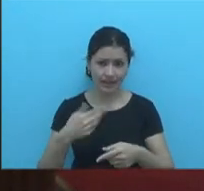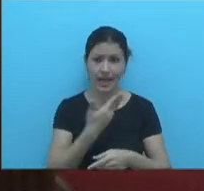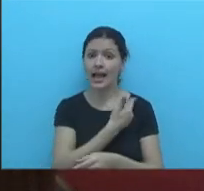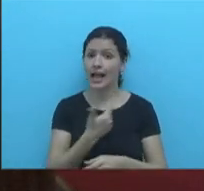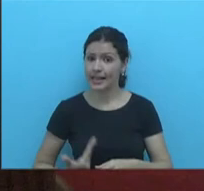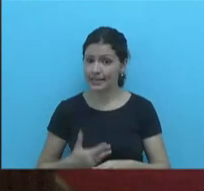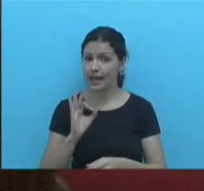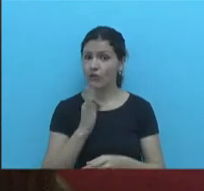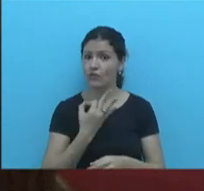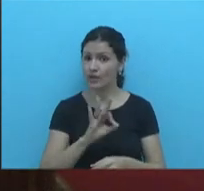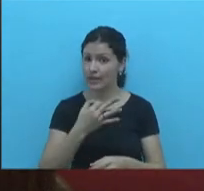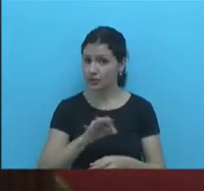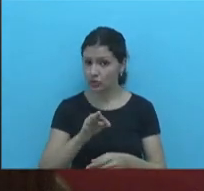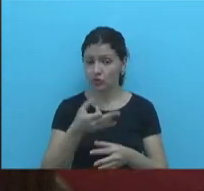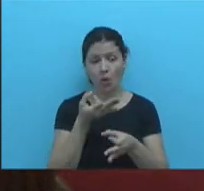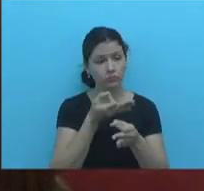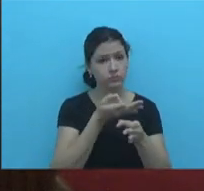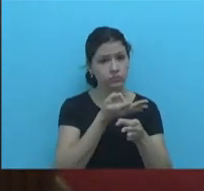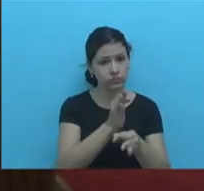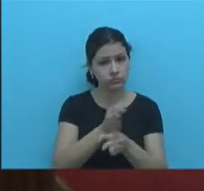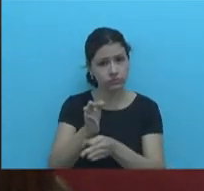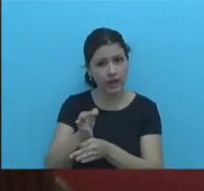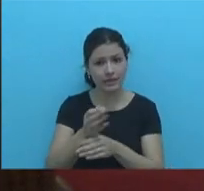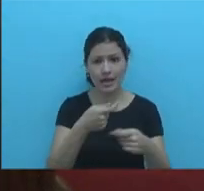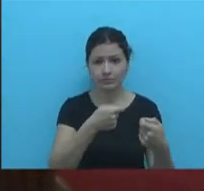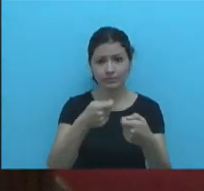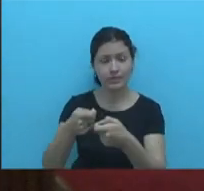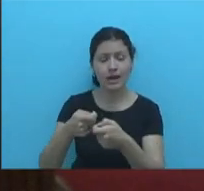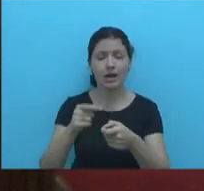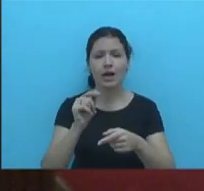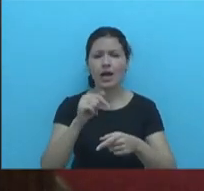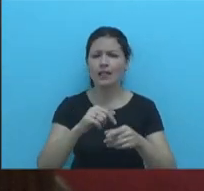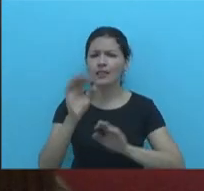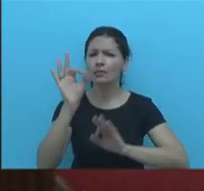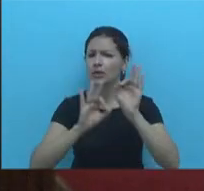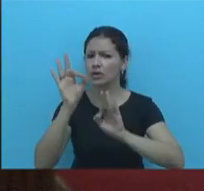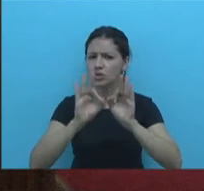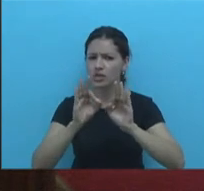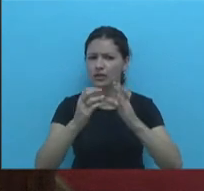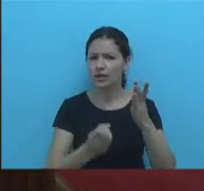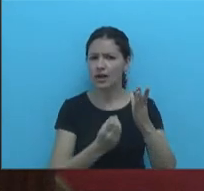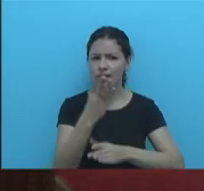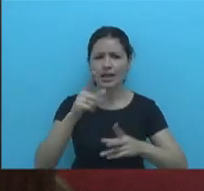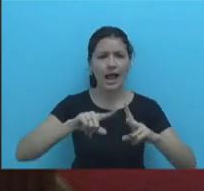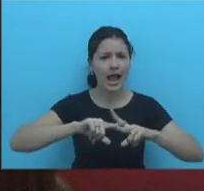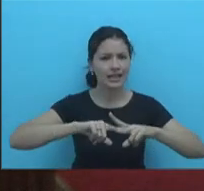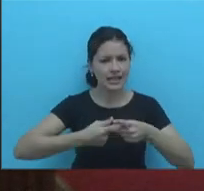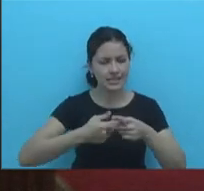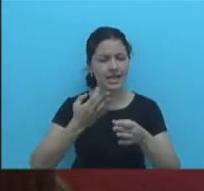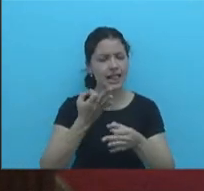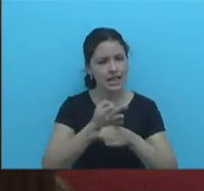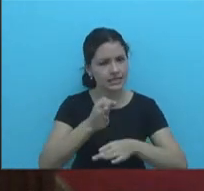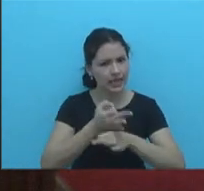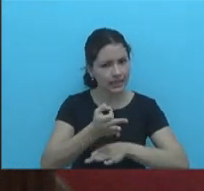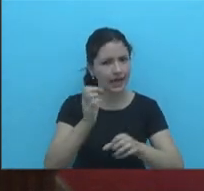de insertarse en el mercado laboral. La idea del proyecto es generar una oportunidad de capacitación para las personas interesadas o con necesidad